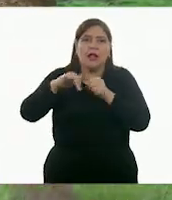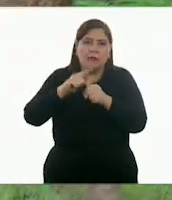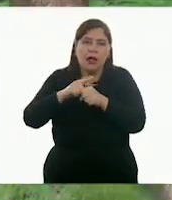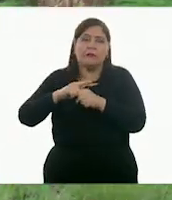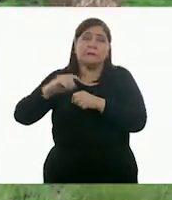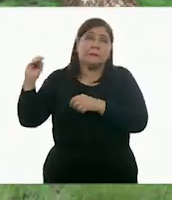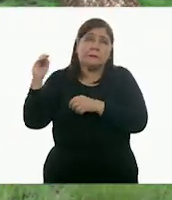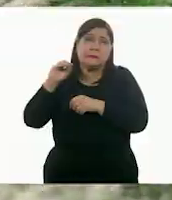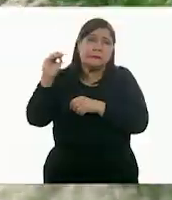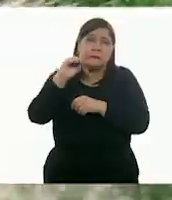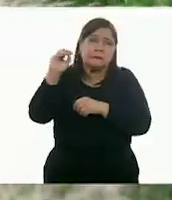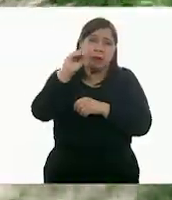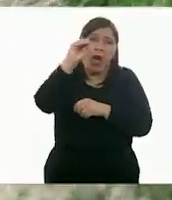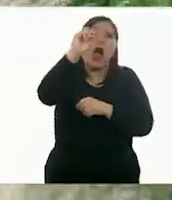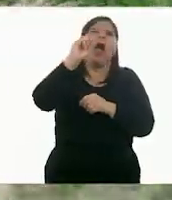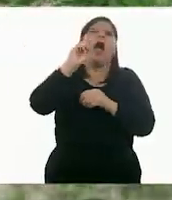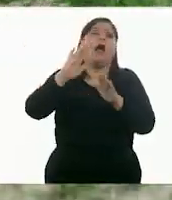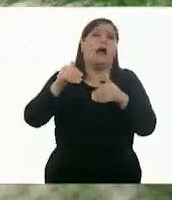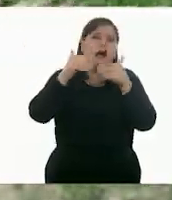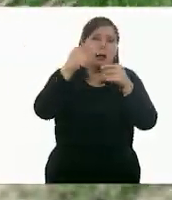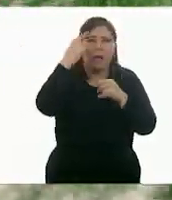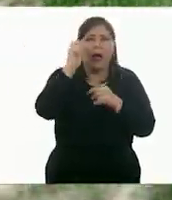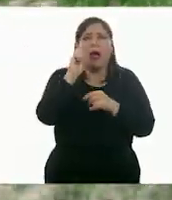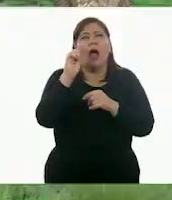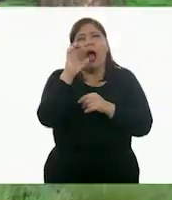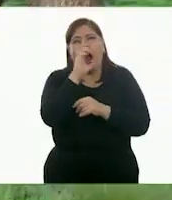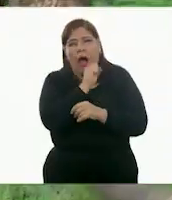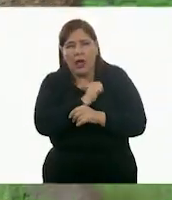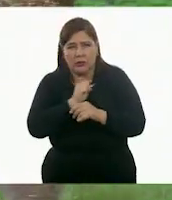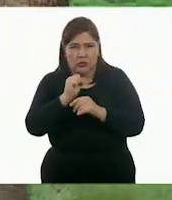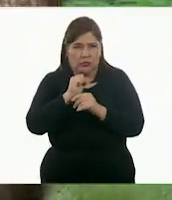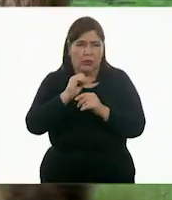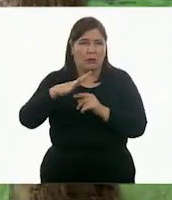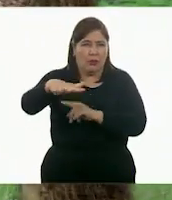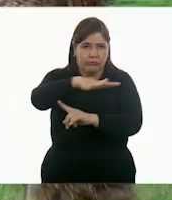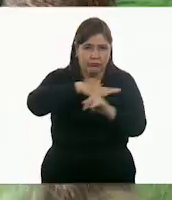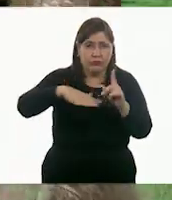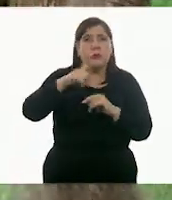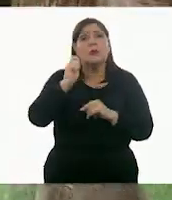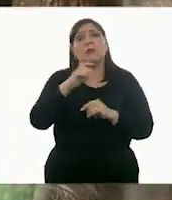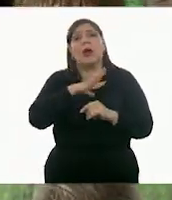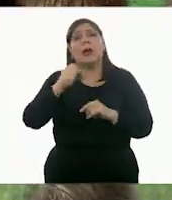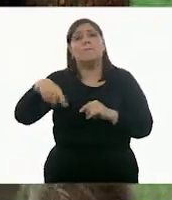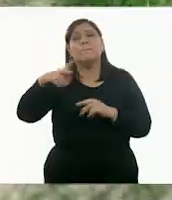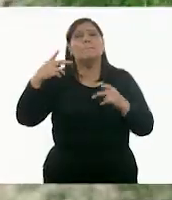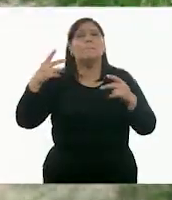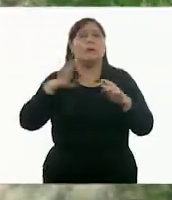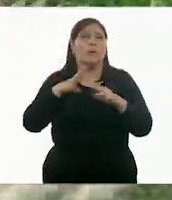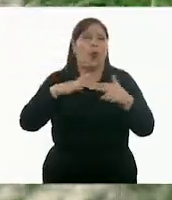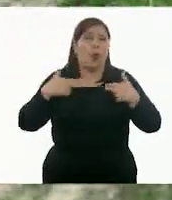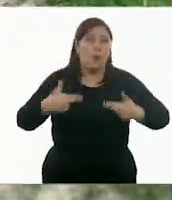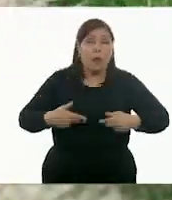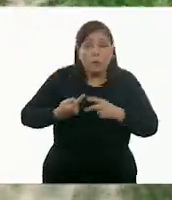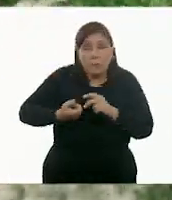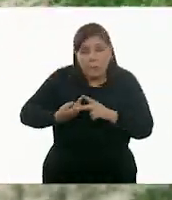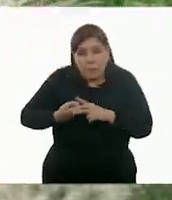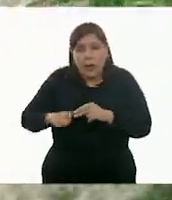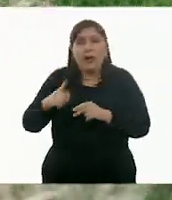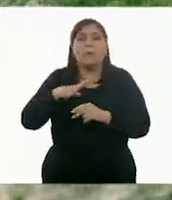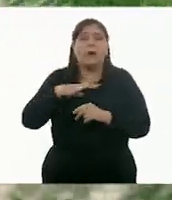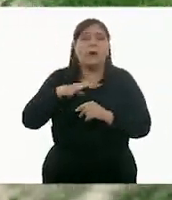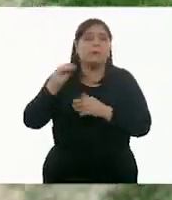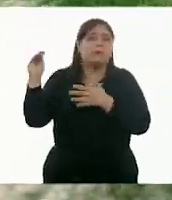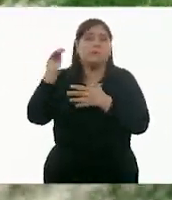trópicos. Los grupos humanos de cazadores-recolectores provenientes de Asia se desplazaron al sur